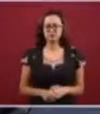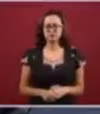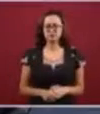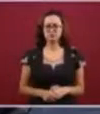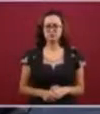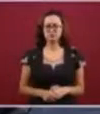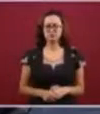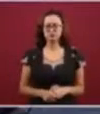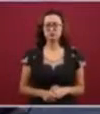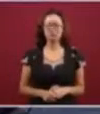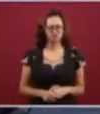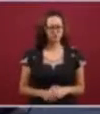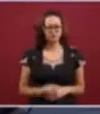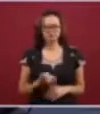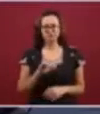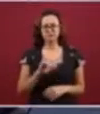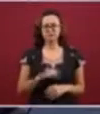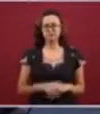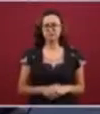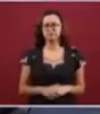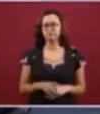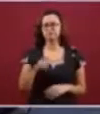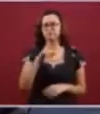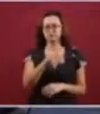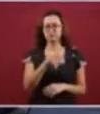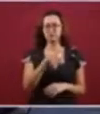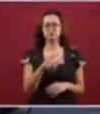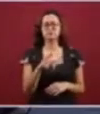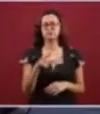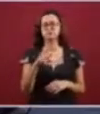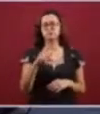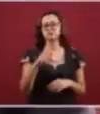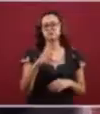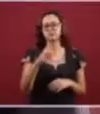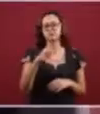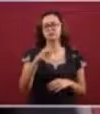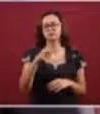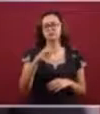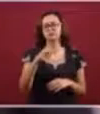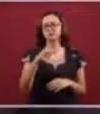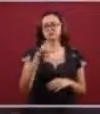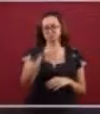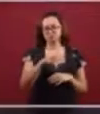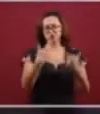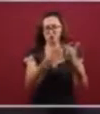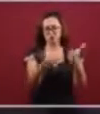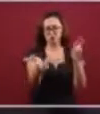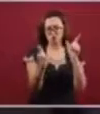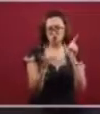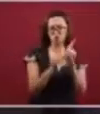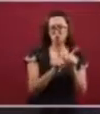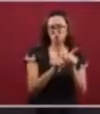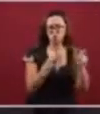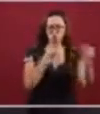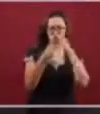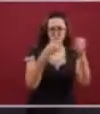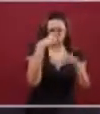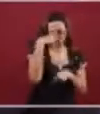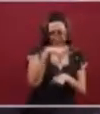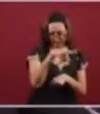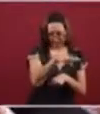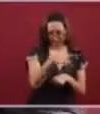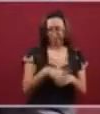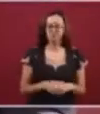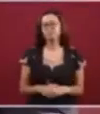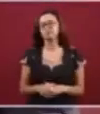ok. Se llama, perdón, la agencia es Agencia Periodística de México. Así es. El